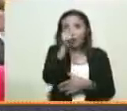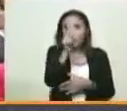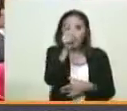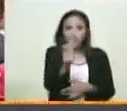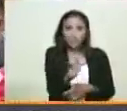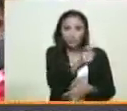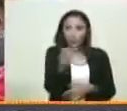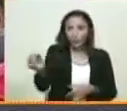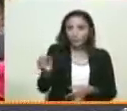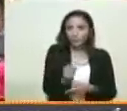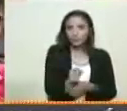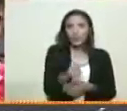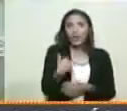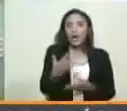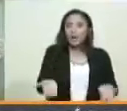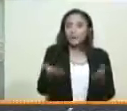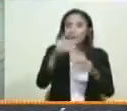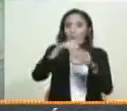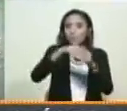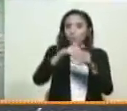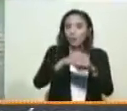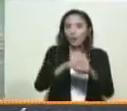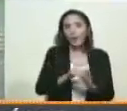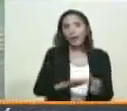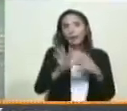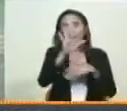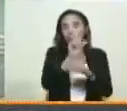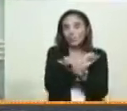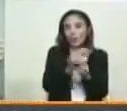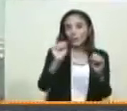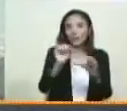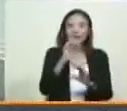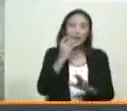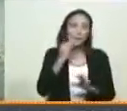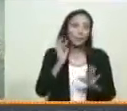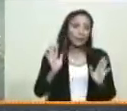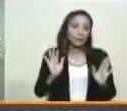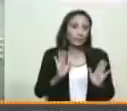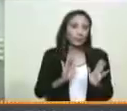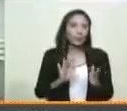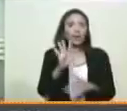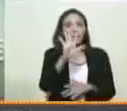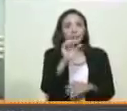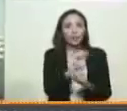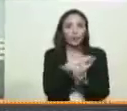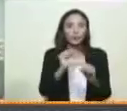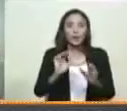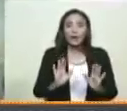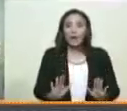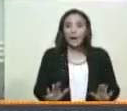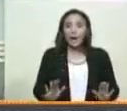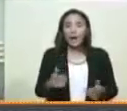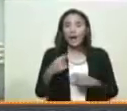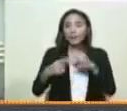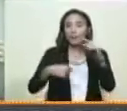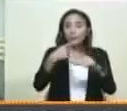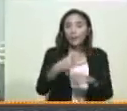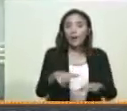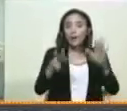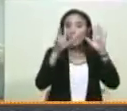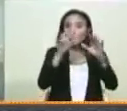6.446.000, Tarek, salen a votar a las 5 de la mañana, ya a las 8 de la mañana están